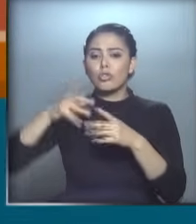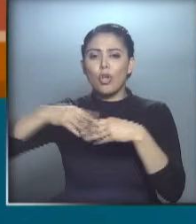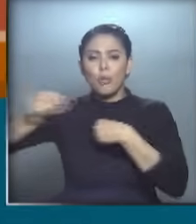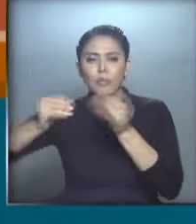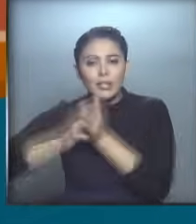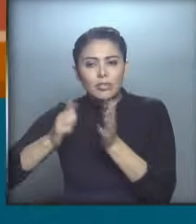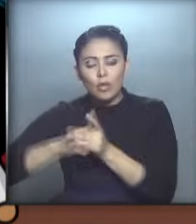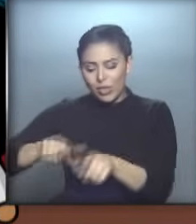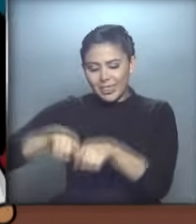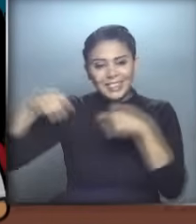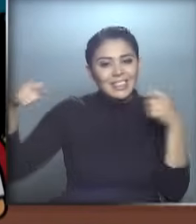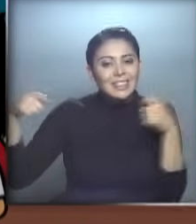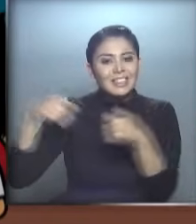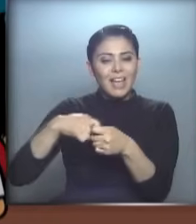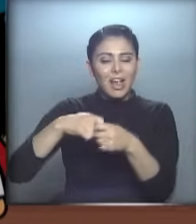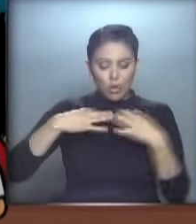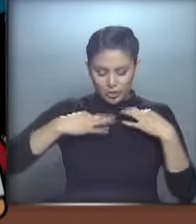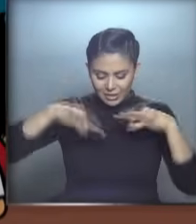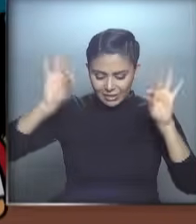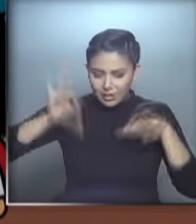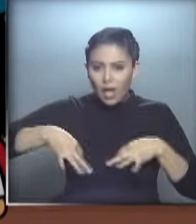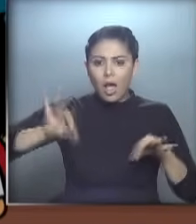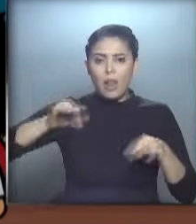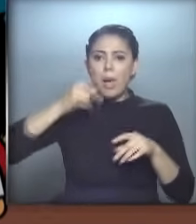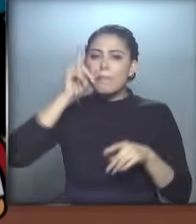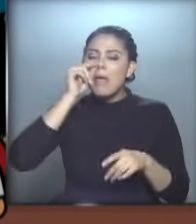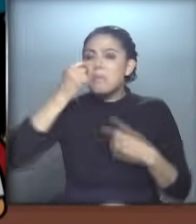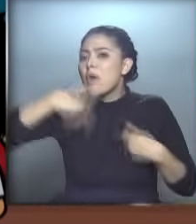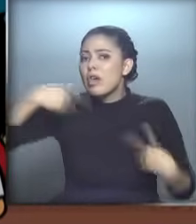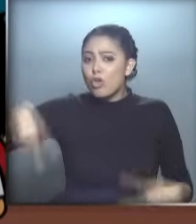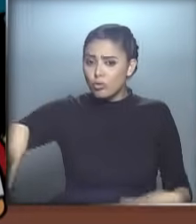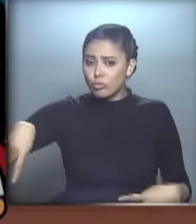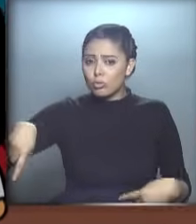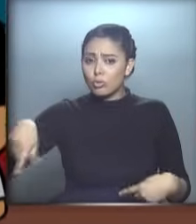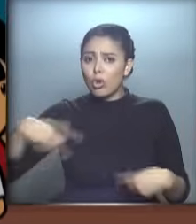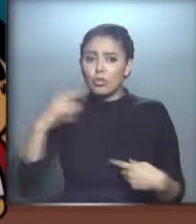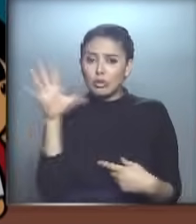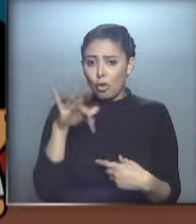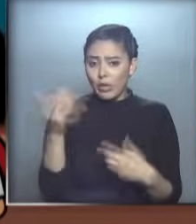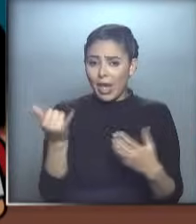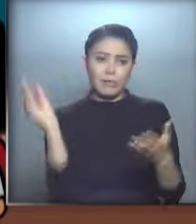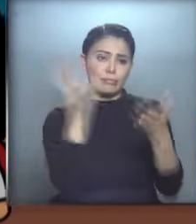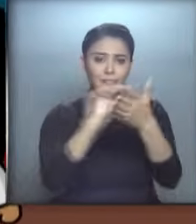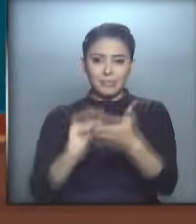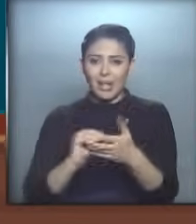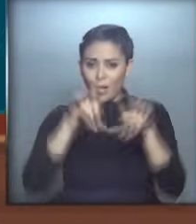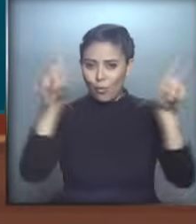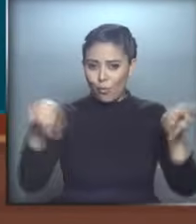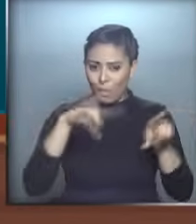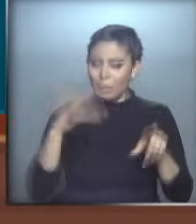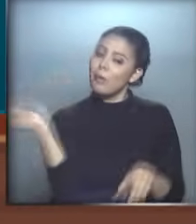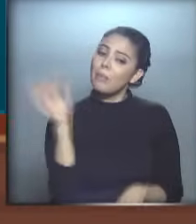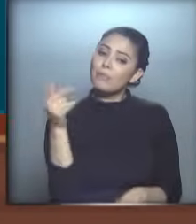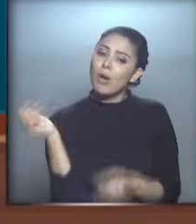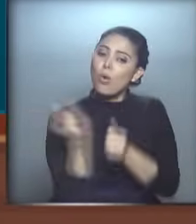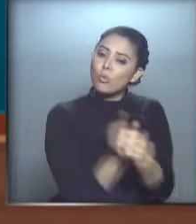cartones, periódicos, tela, madera y cualquier otro elemento de uso cotidiano. ¡Vamos, chicos!